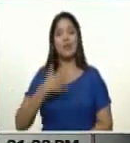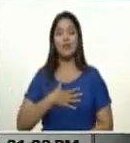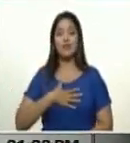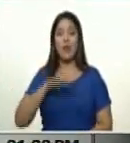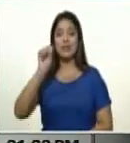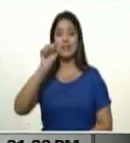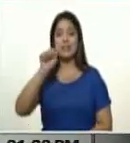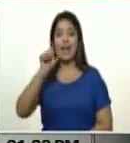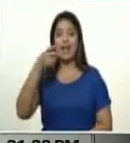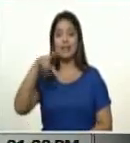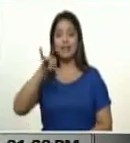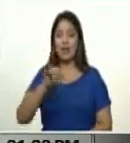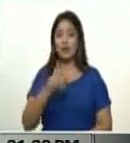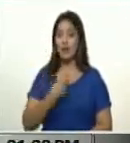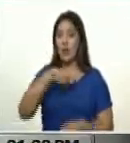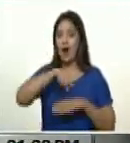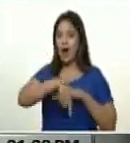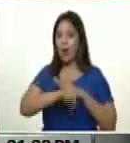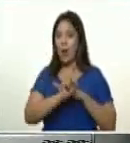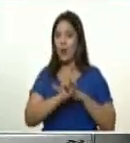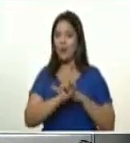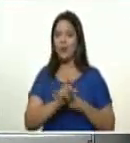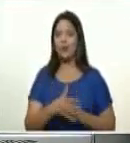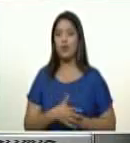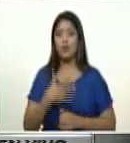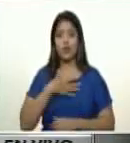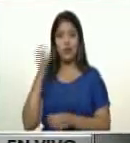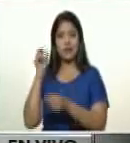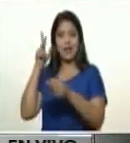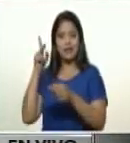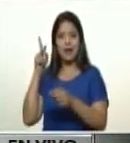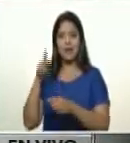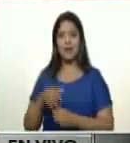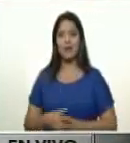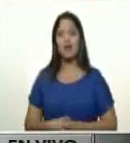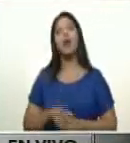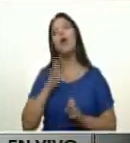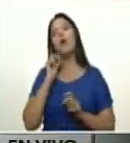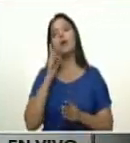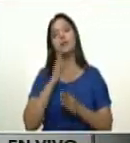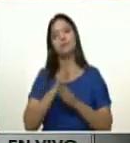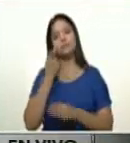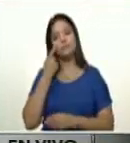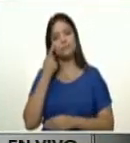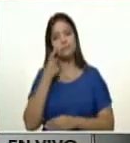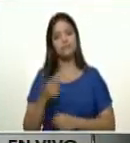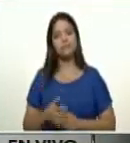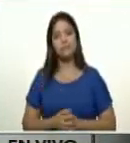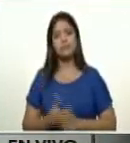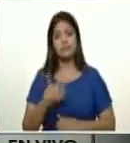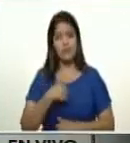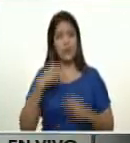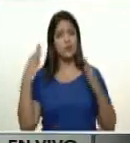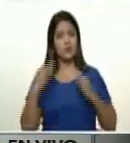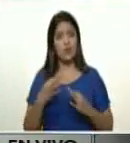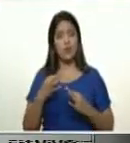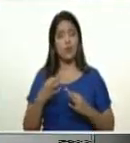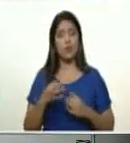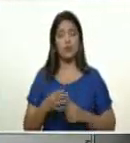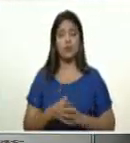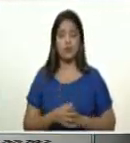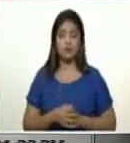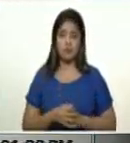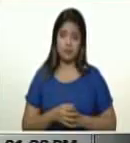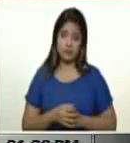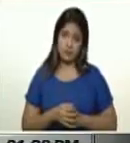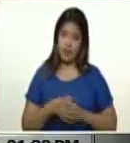eres Sagitario. Escorpio. Tú eres Escorpio, correcto. Ahora, fíjate. Estoy seguro que te cuidaron como nos